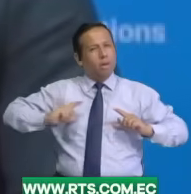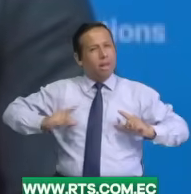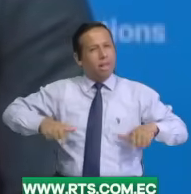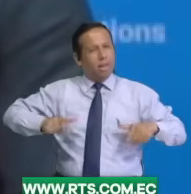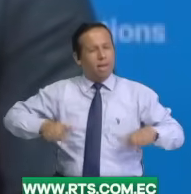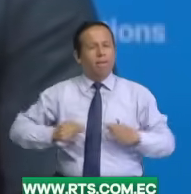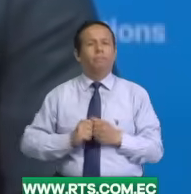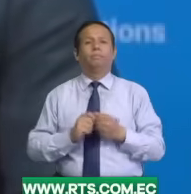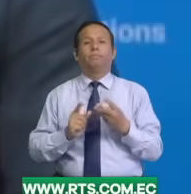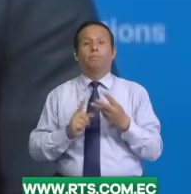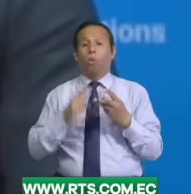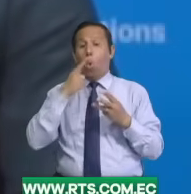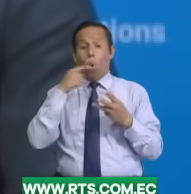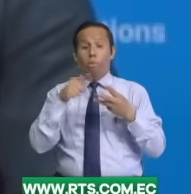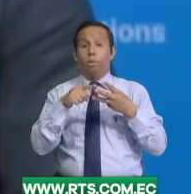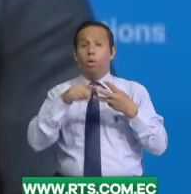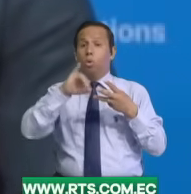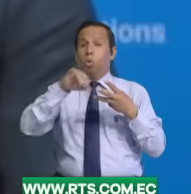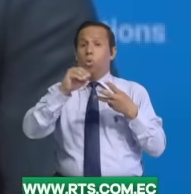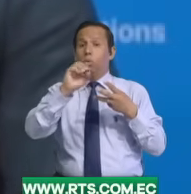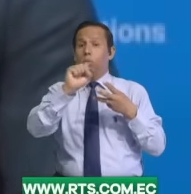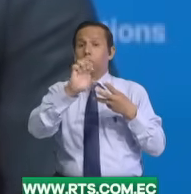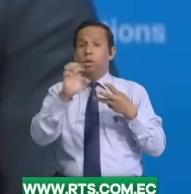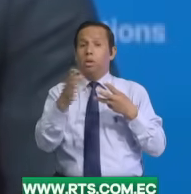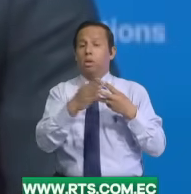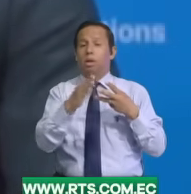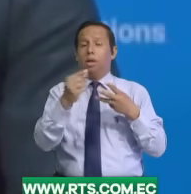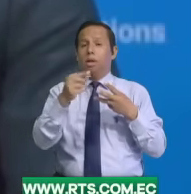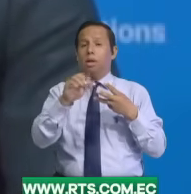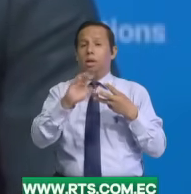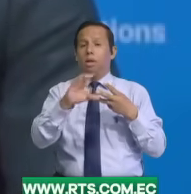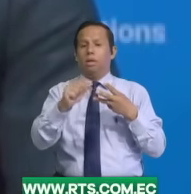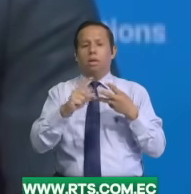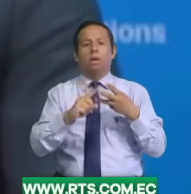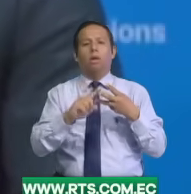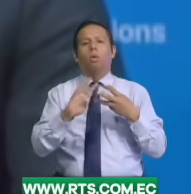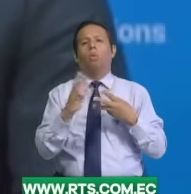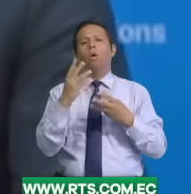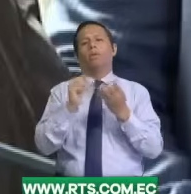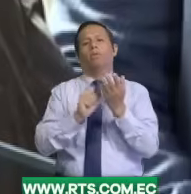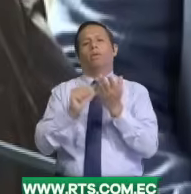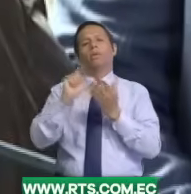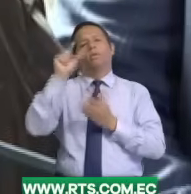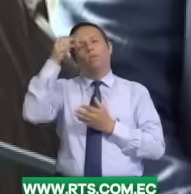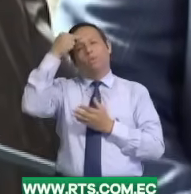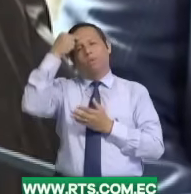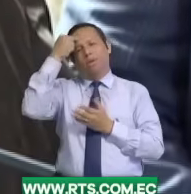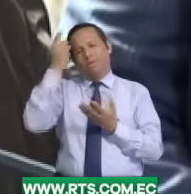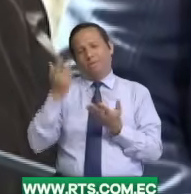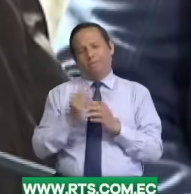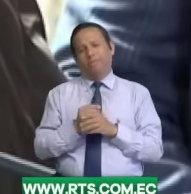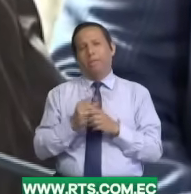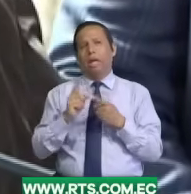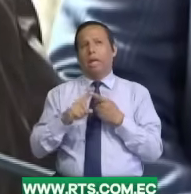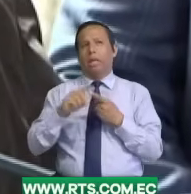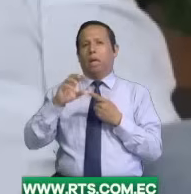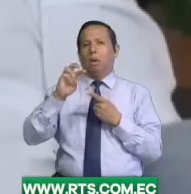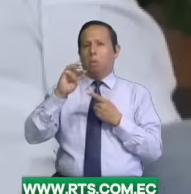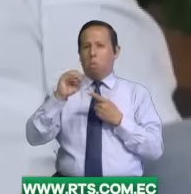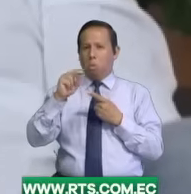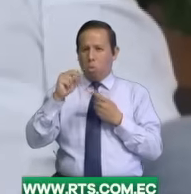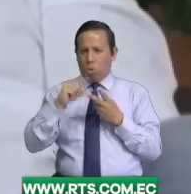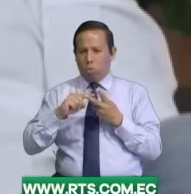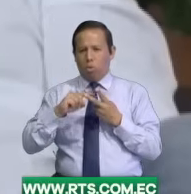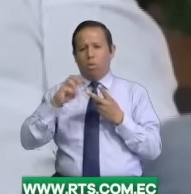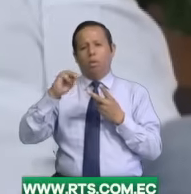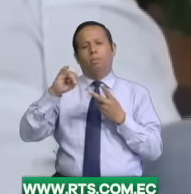designación, José de la Gasca se convierte en el cuarto ministro de gobierno de Daniel Noboa. Lo antecedieron Arturo Félix Wong,